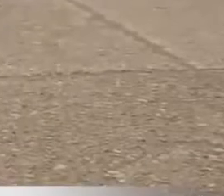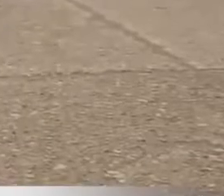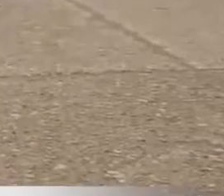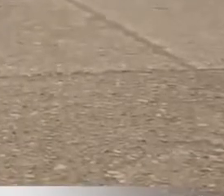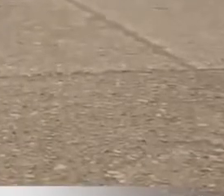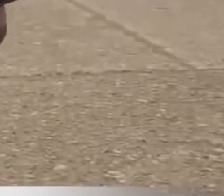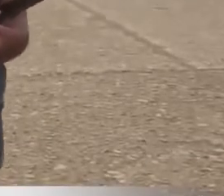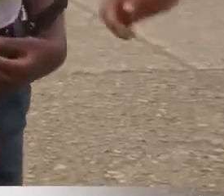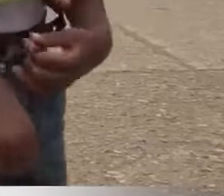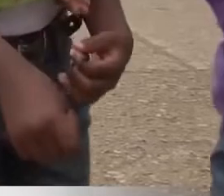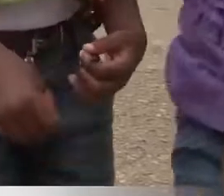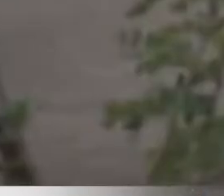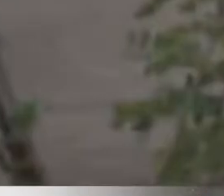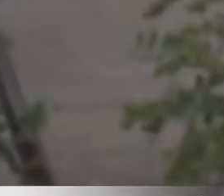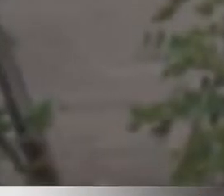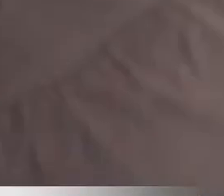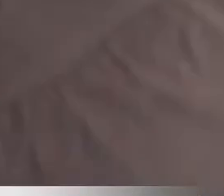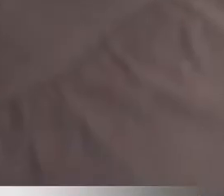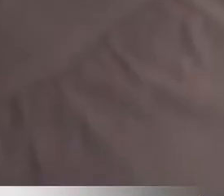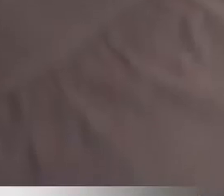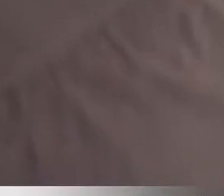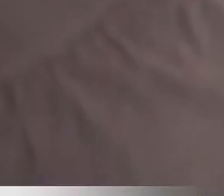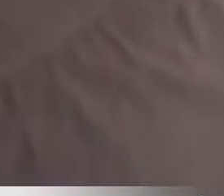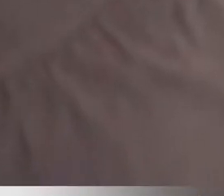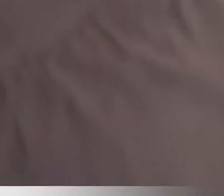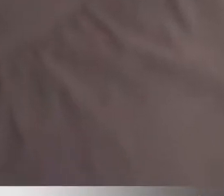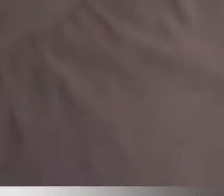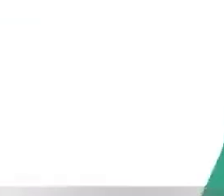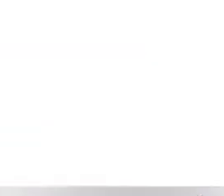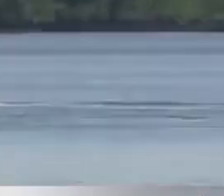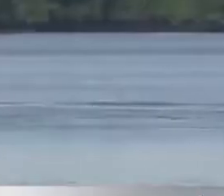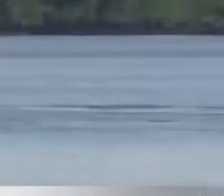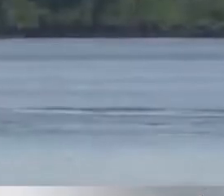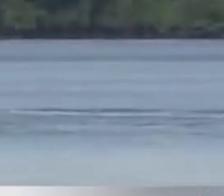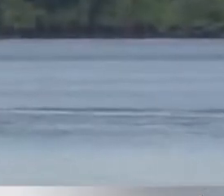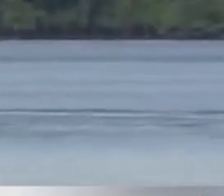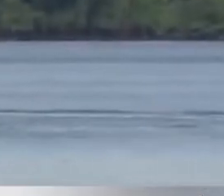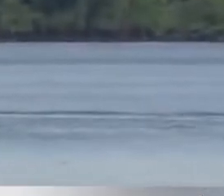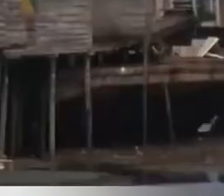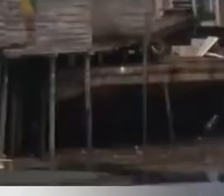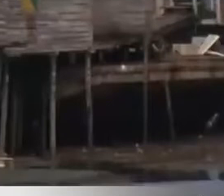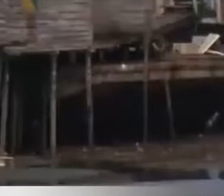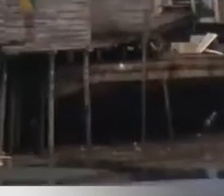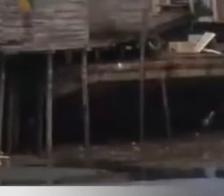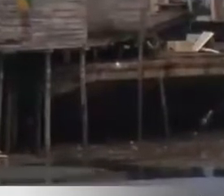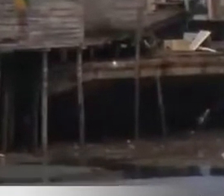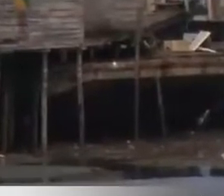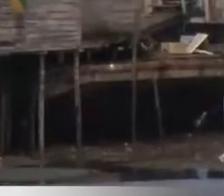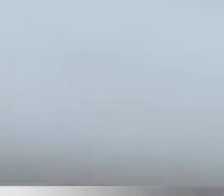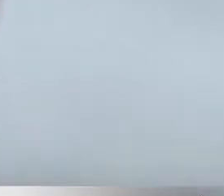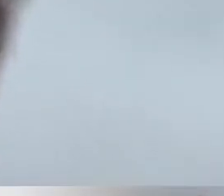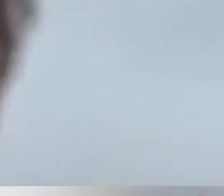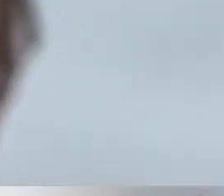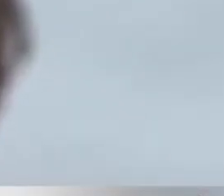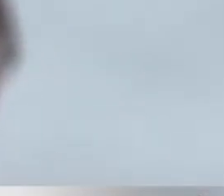millones de colombianos en un millón de familias que recibirán 75 mil pesos bimensuales como devolución a los impuestos pagados por